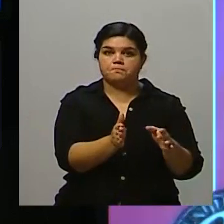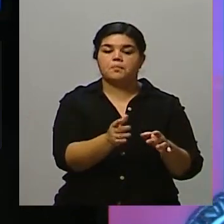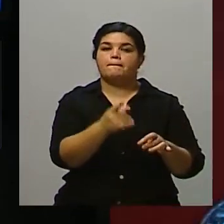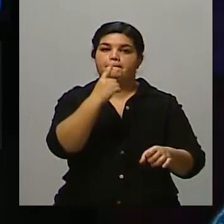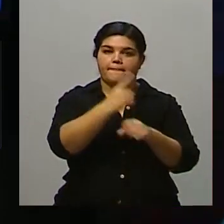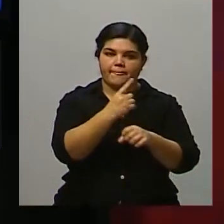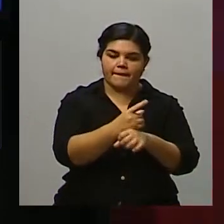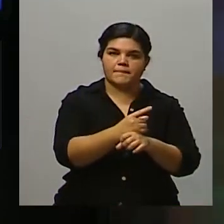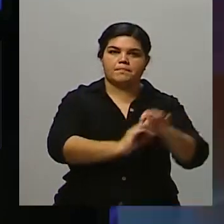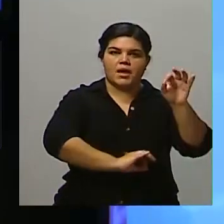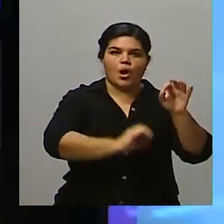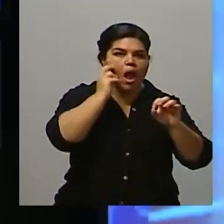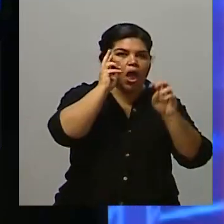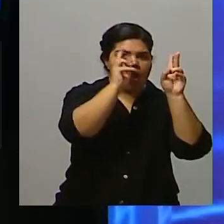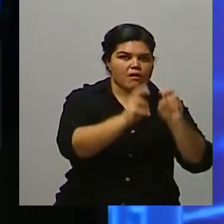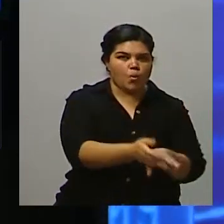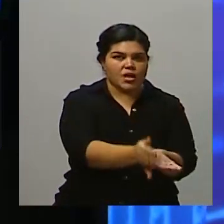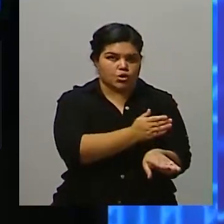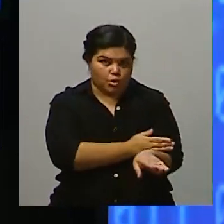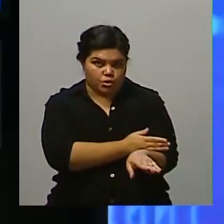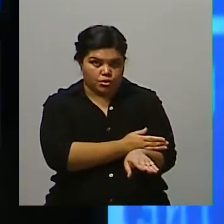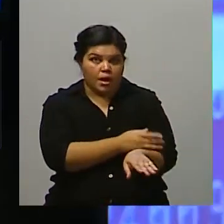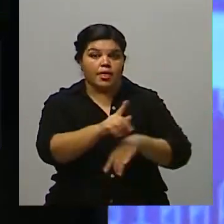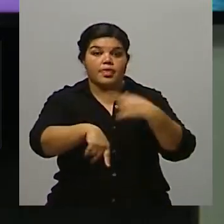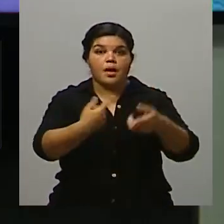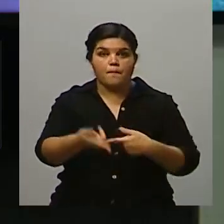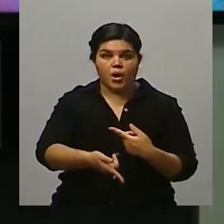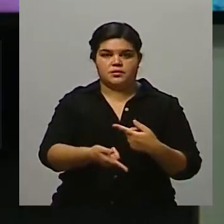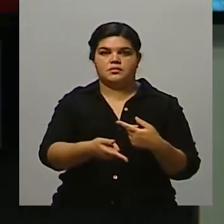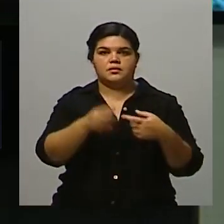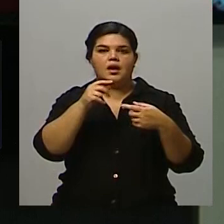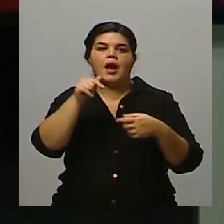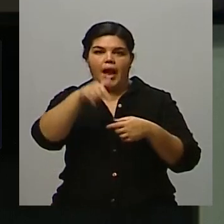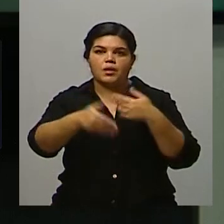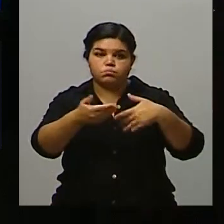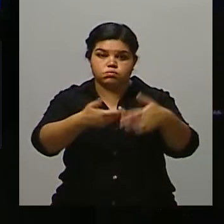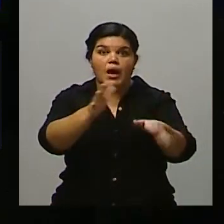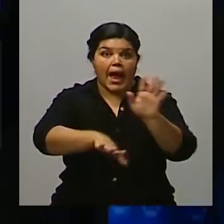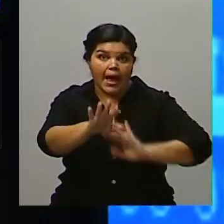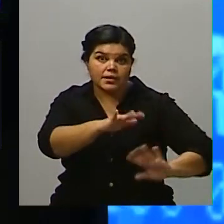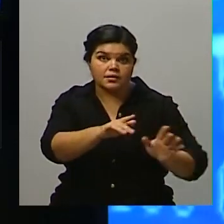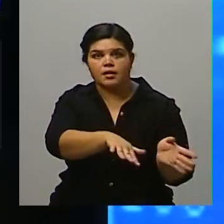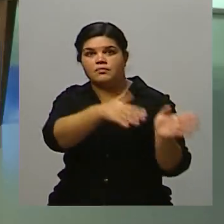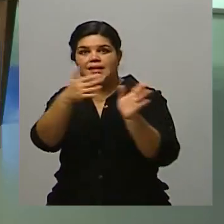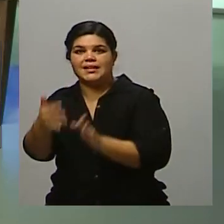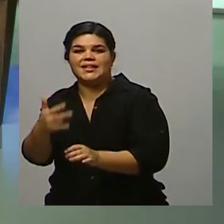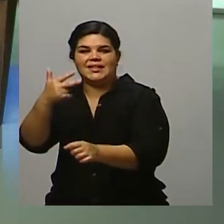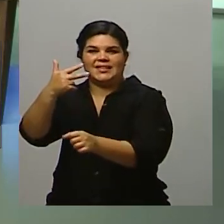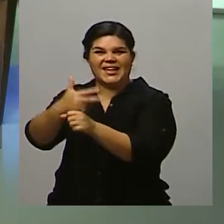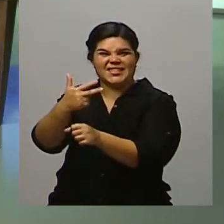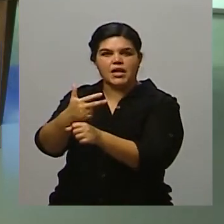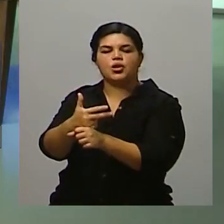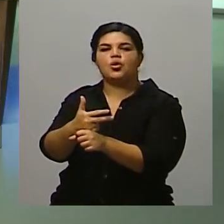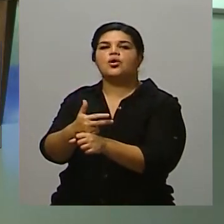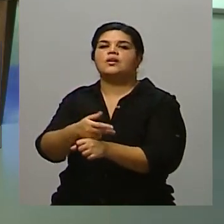no menos relevante, la etapa de evaluación ex post. Entonces, que es cuando vemos si el proyecto alcanzó su objetivo o lo que se propuso